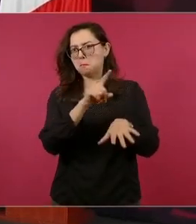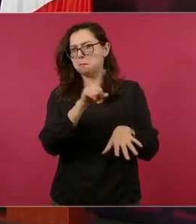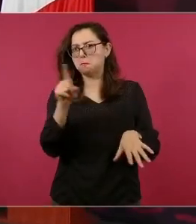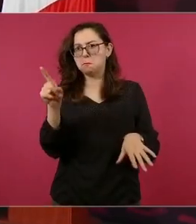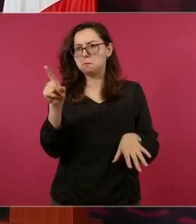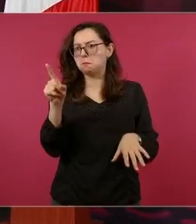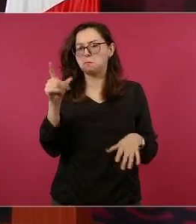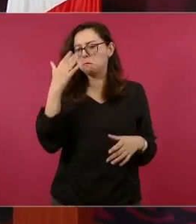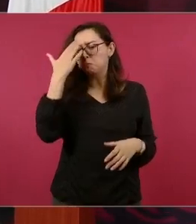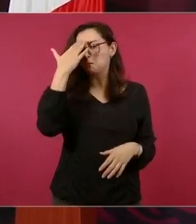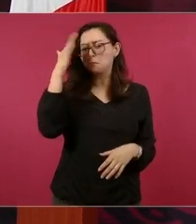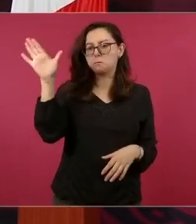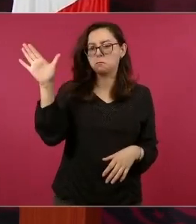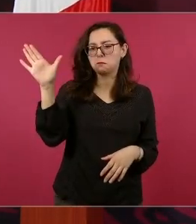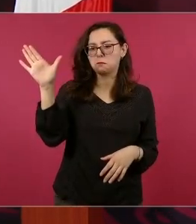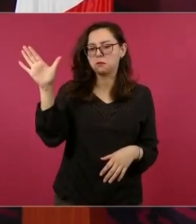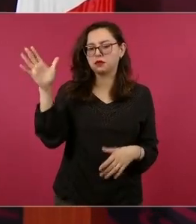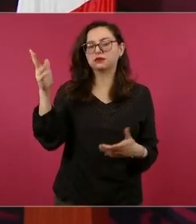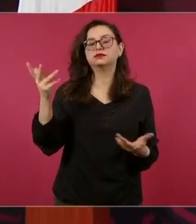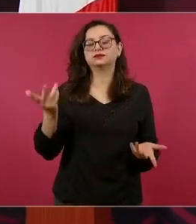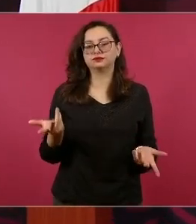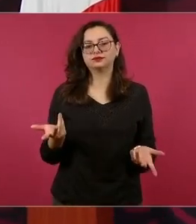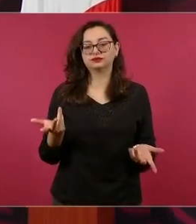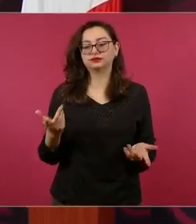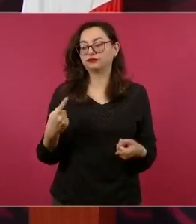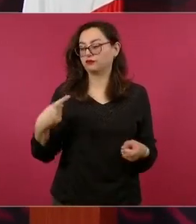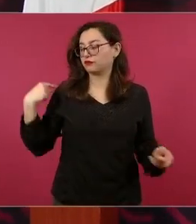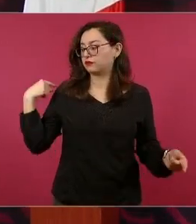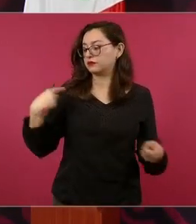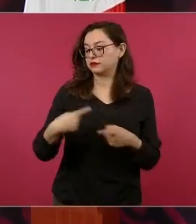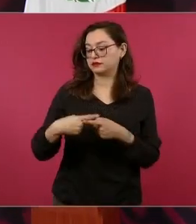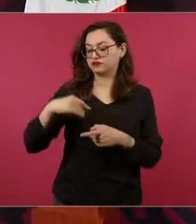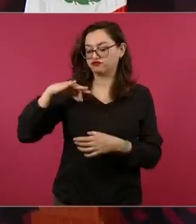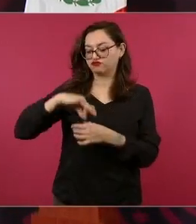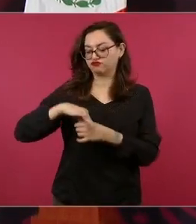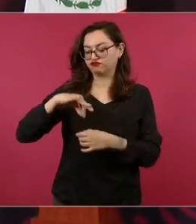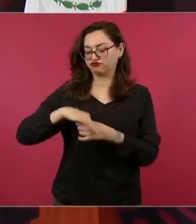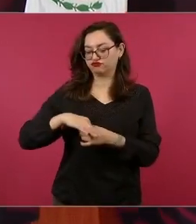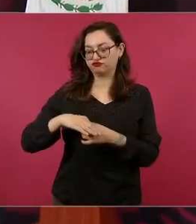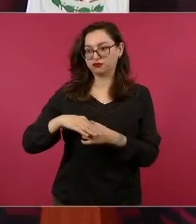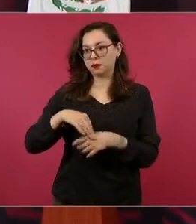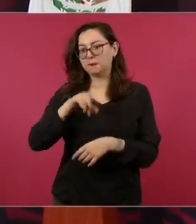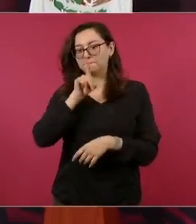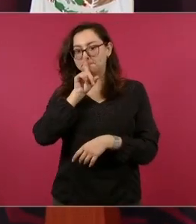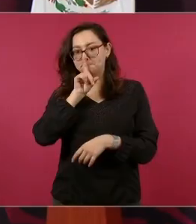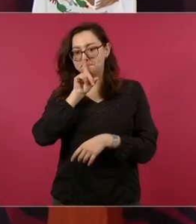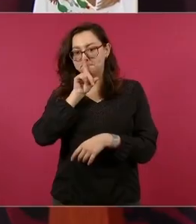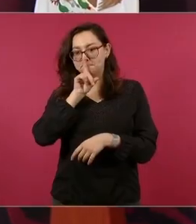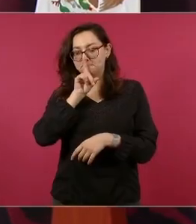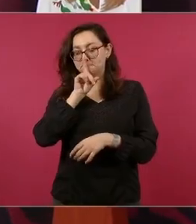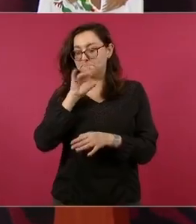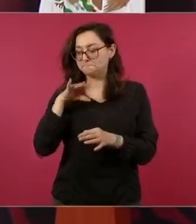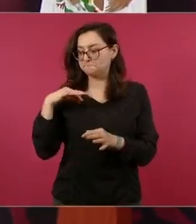pasó la elección y estamos también terminando